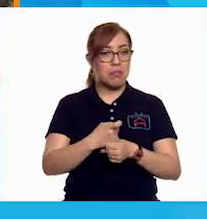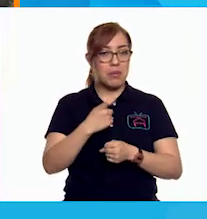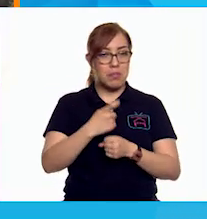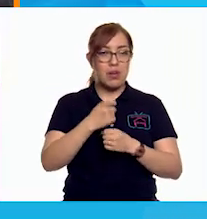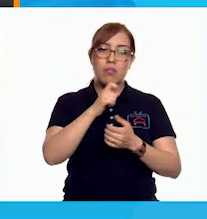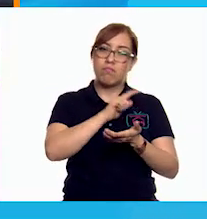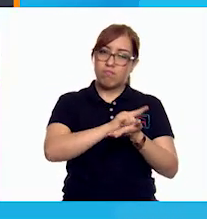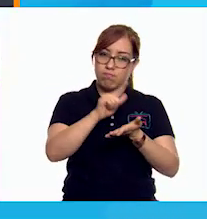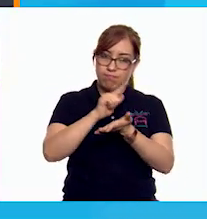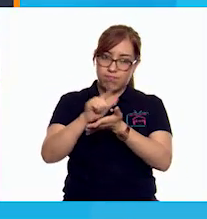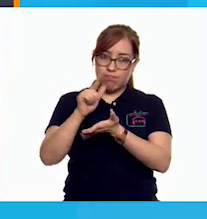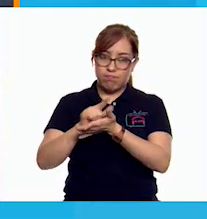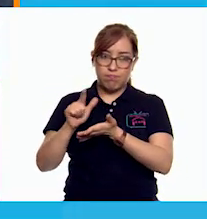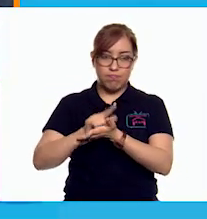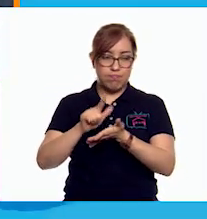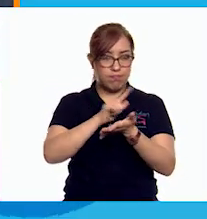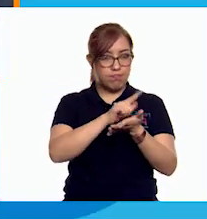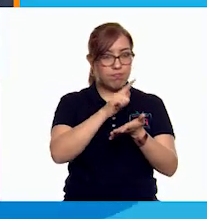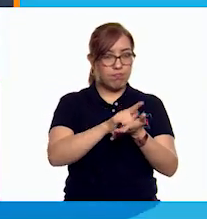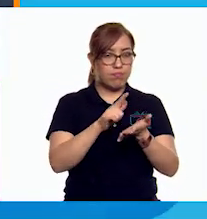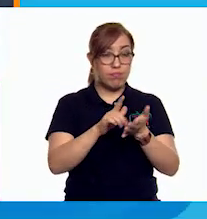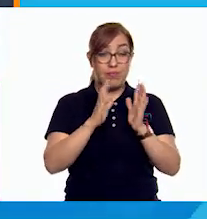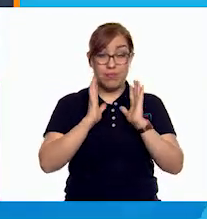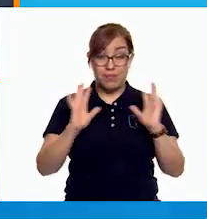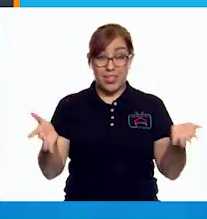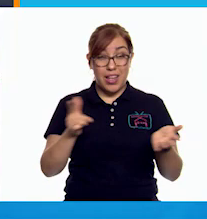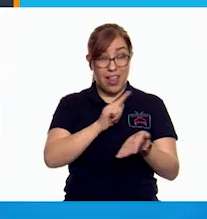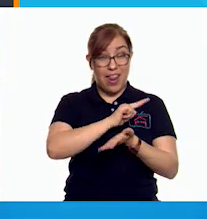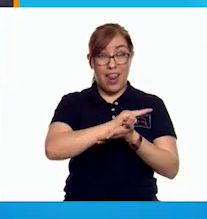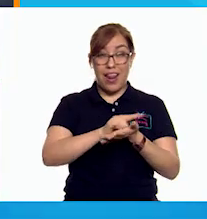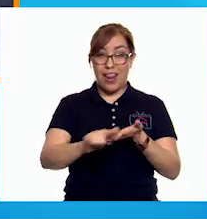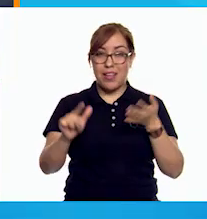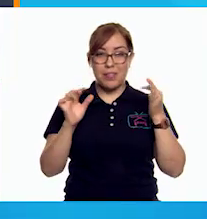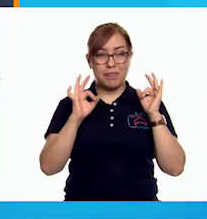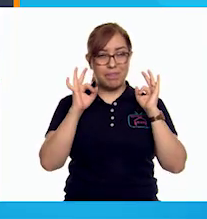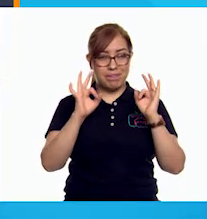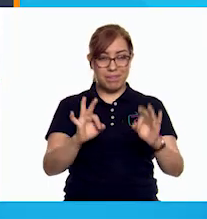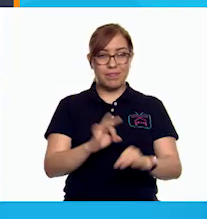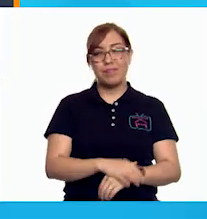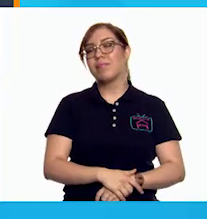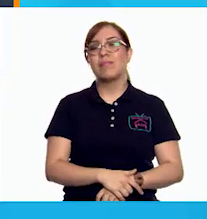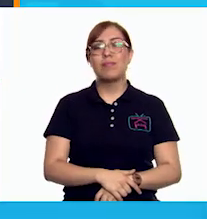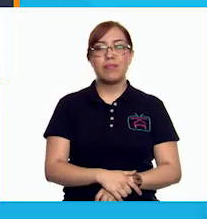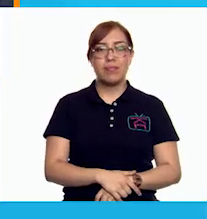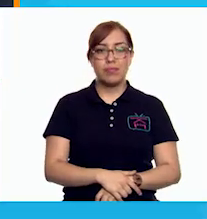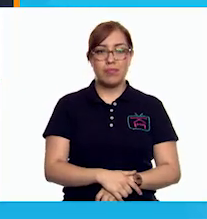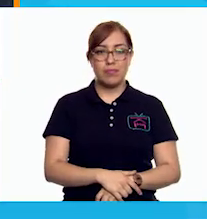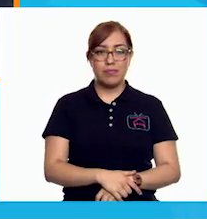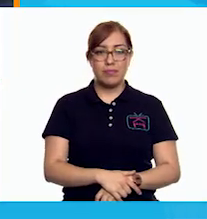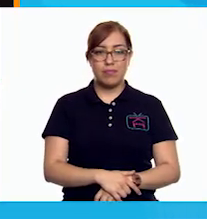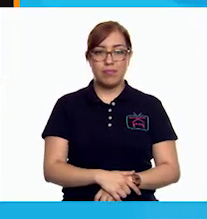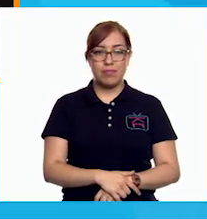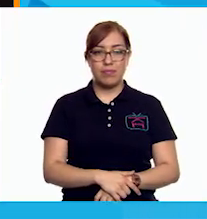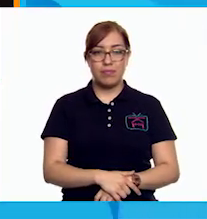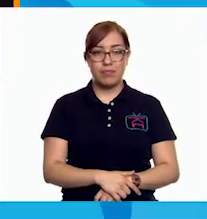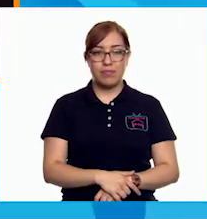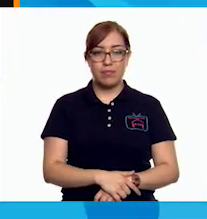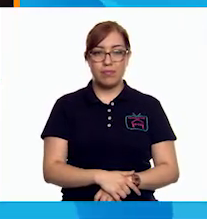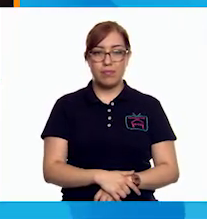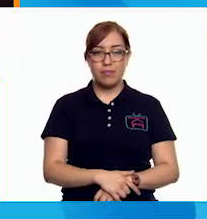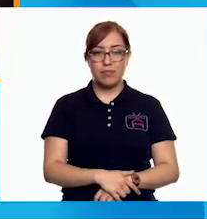¿Sí? Entonces, una vez que esté limpio, limpio, limpio, lo vamos a mochar.